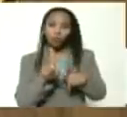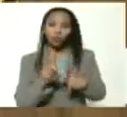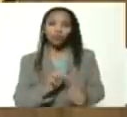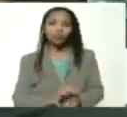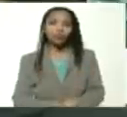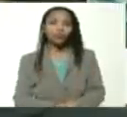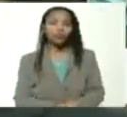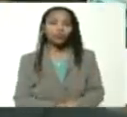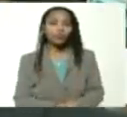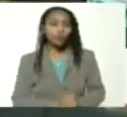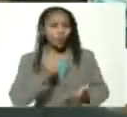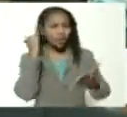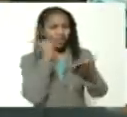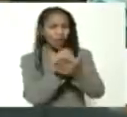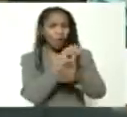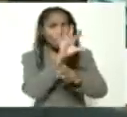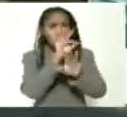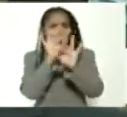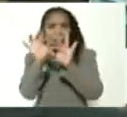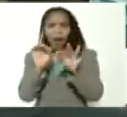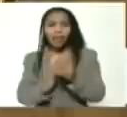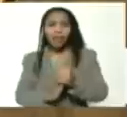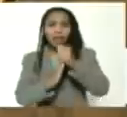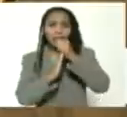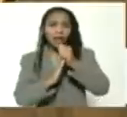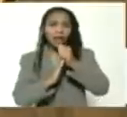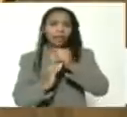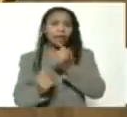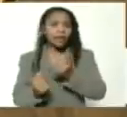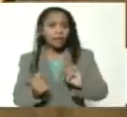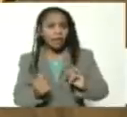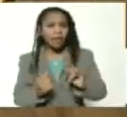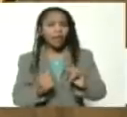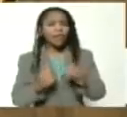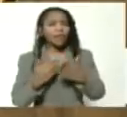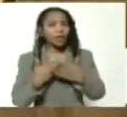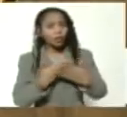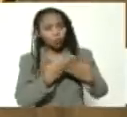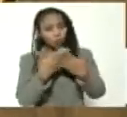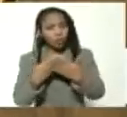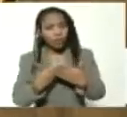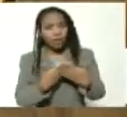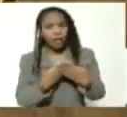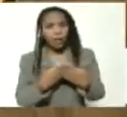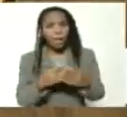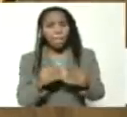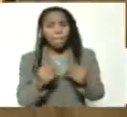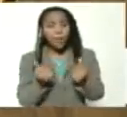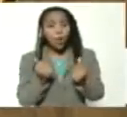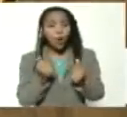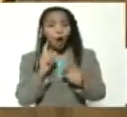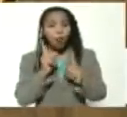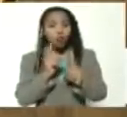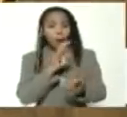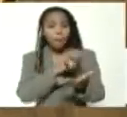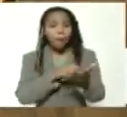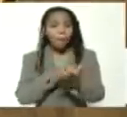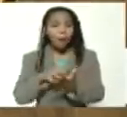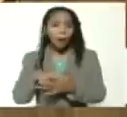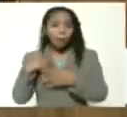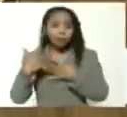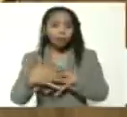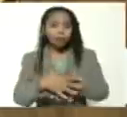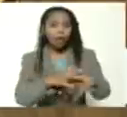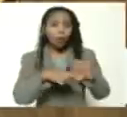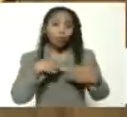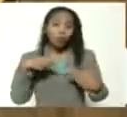Los asesinatos selectivos de dirigentes de izquierda, de dirigentes estudiantiles, la desaparición de campesinos, de militantes